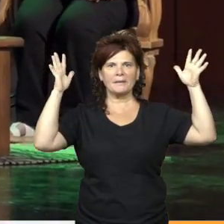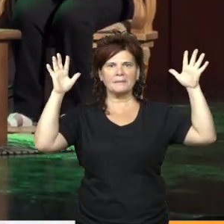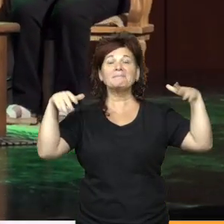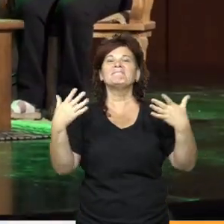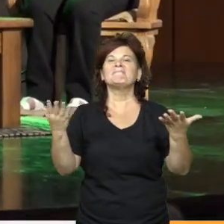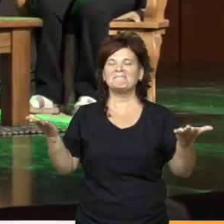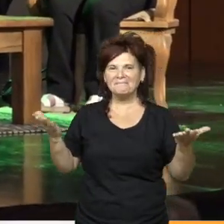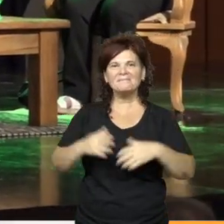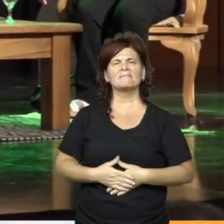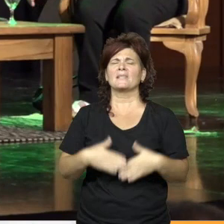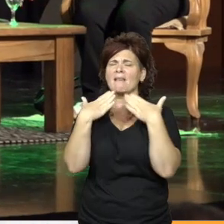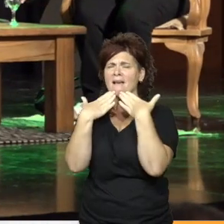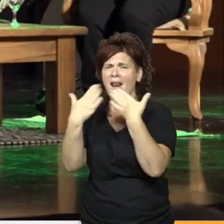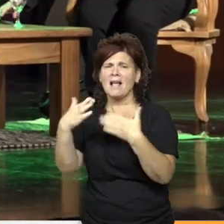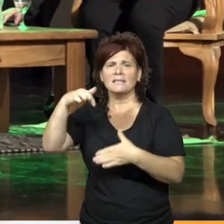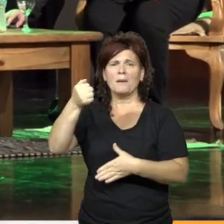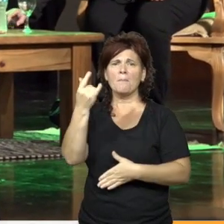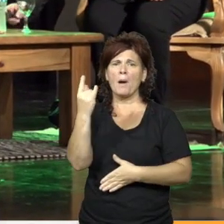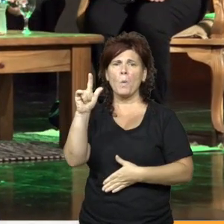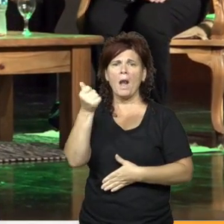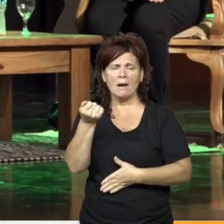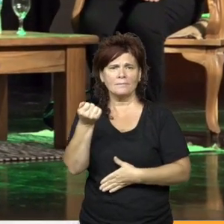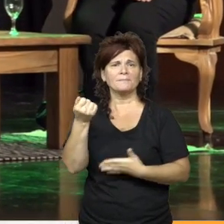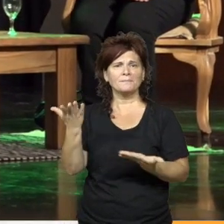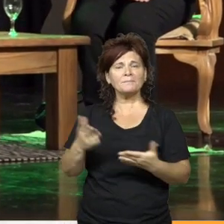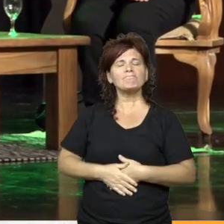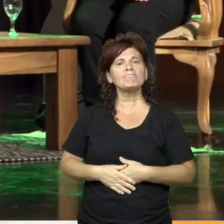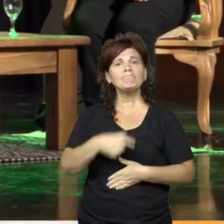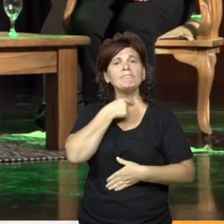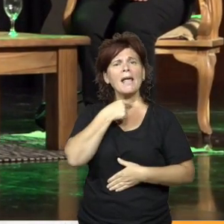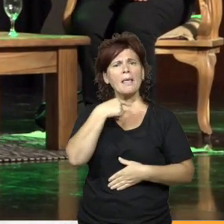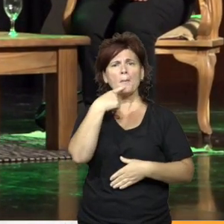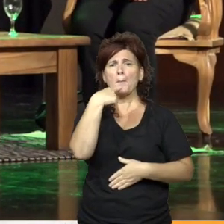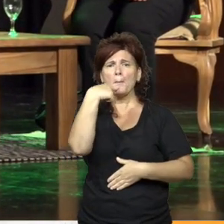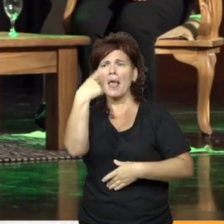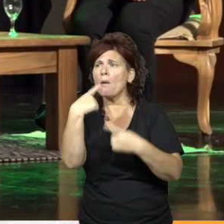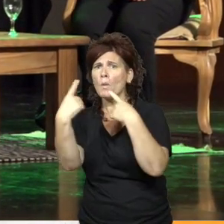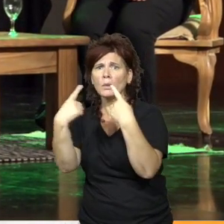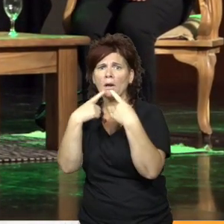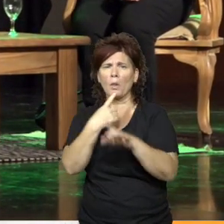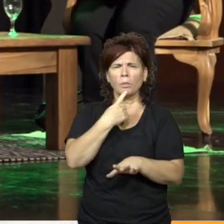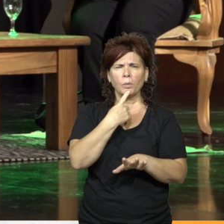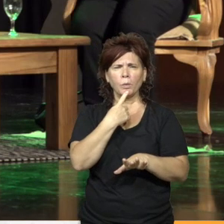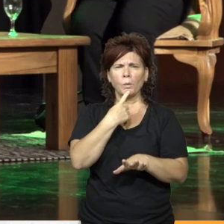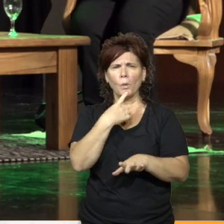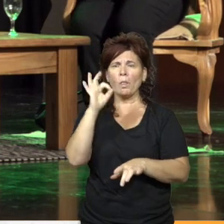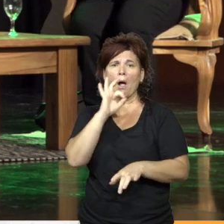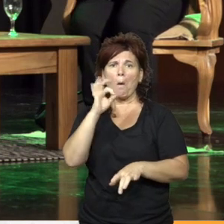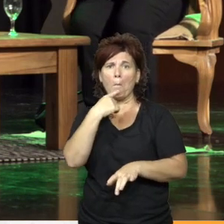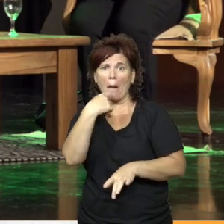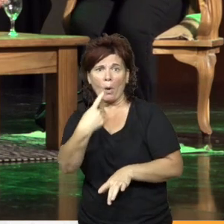Muy bien, muchas gracias, Paula. Quisiéramos preguntar si hay alguna duda, consulta